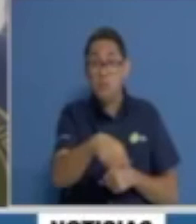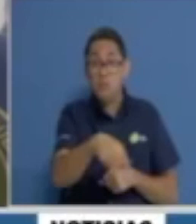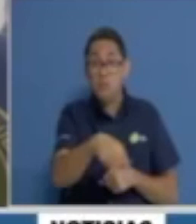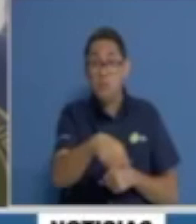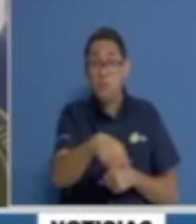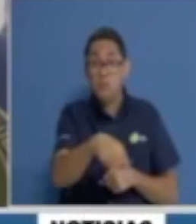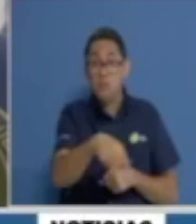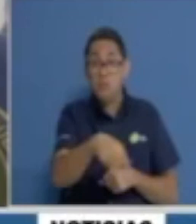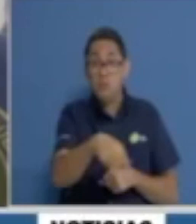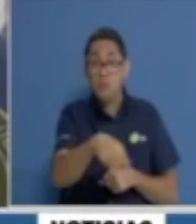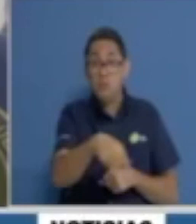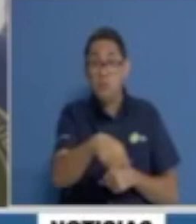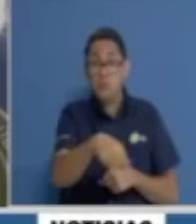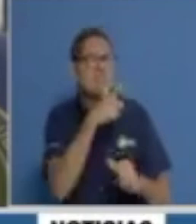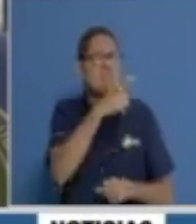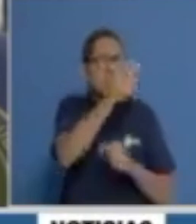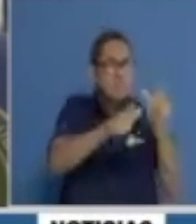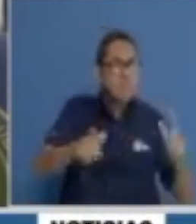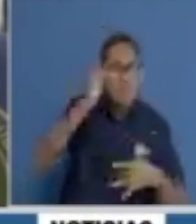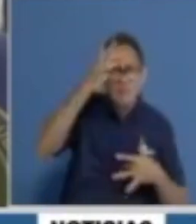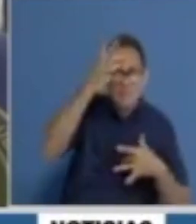seguimiento, que va a ser en últimas lo que permita que